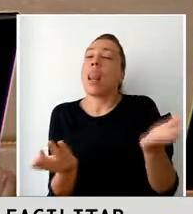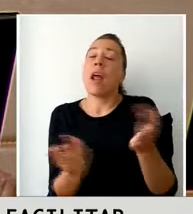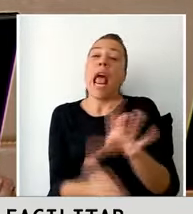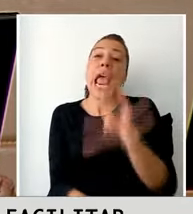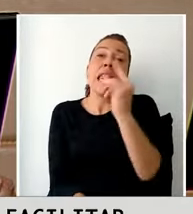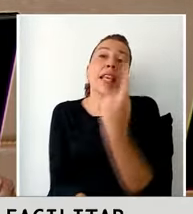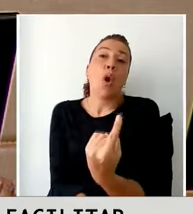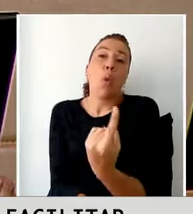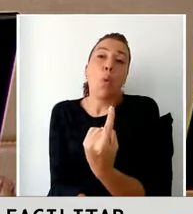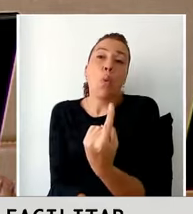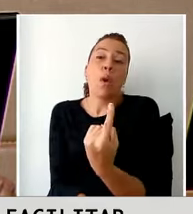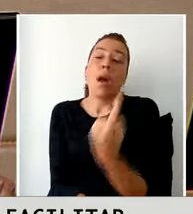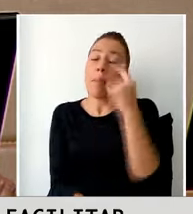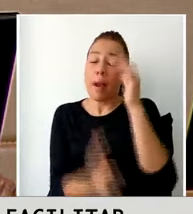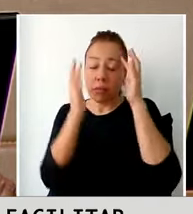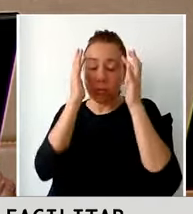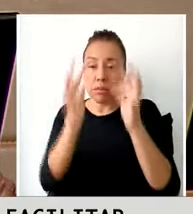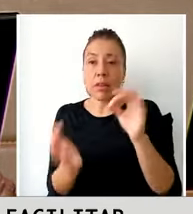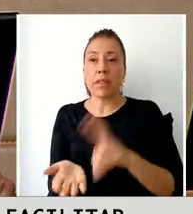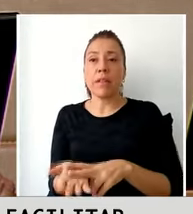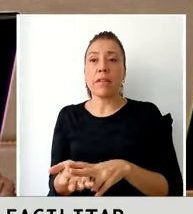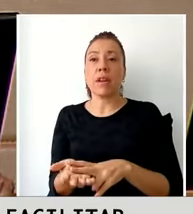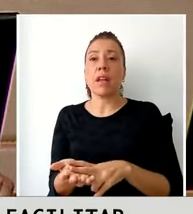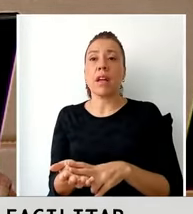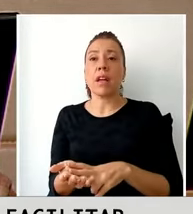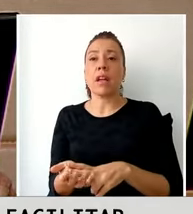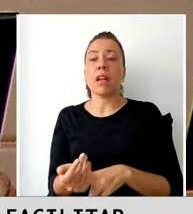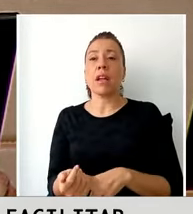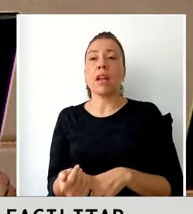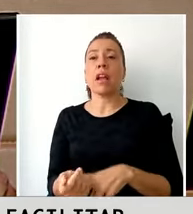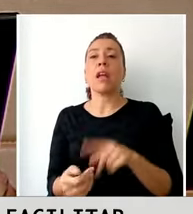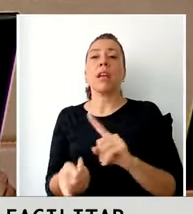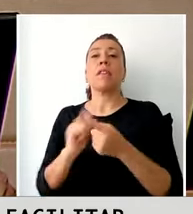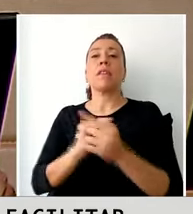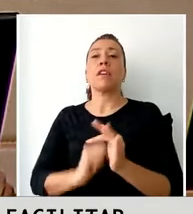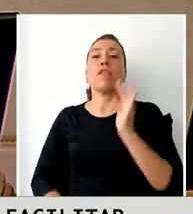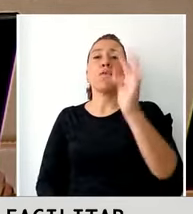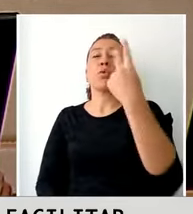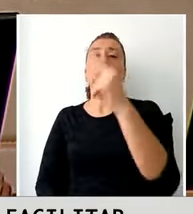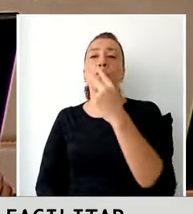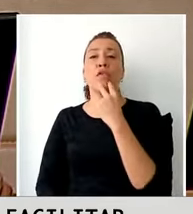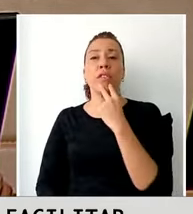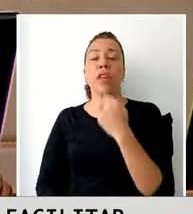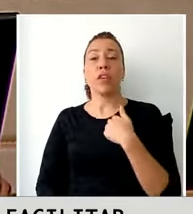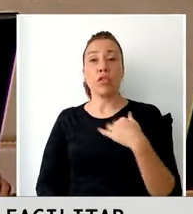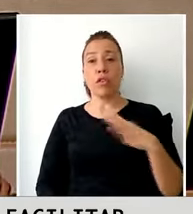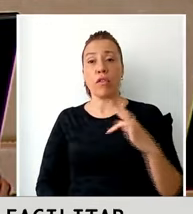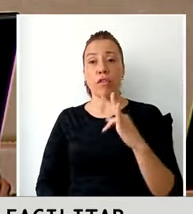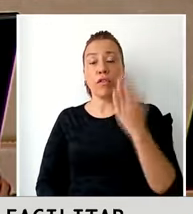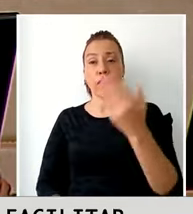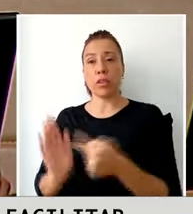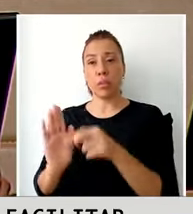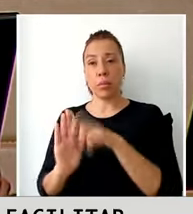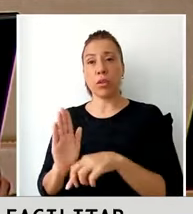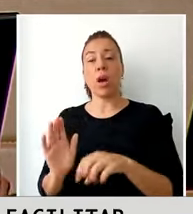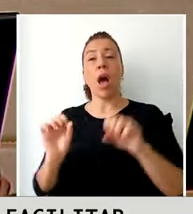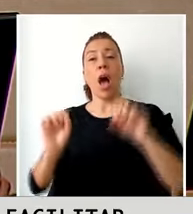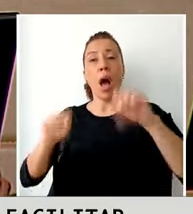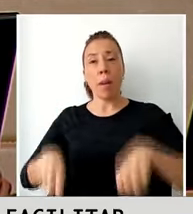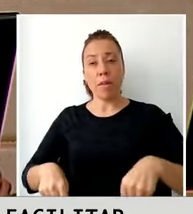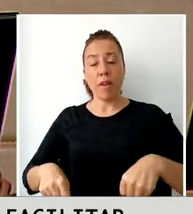dedicarse efectivamente a lo que En definitiva va a ser el futuro su vida yo felicito este proyecto lo vamos a probar con mucha energía